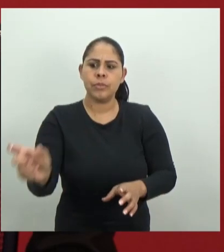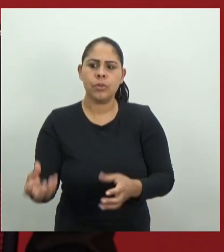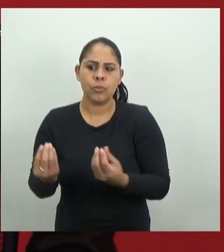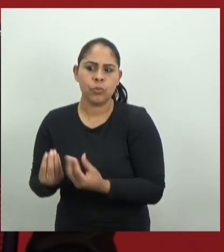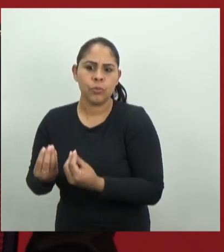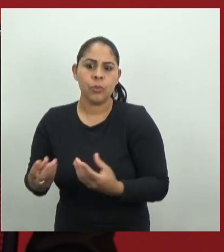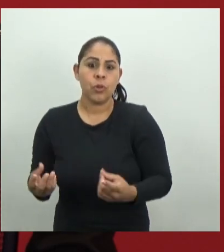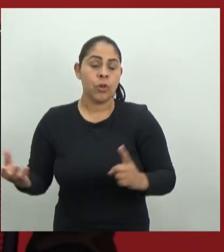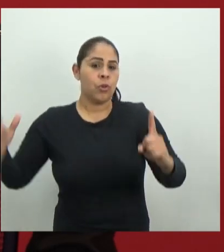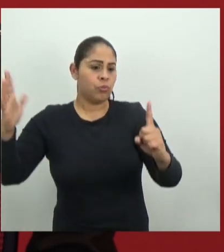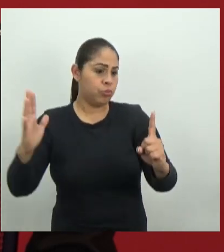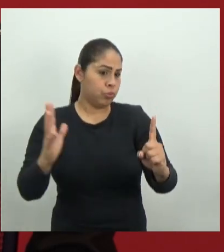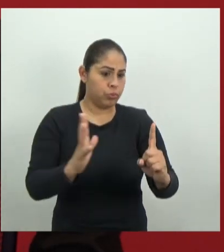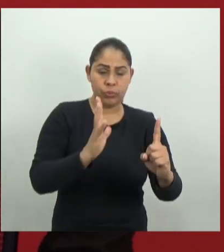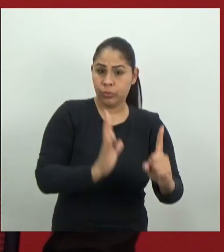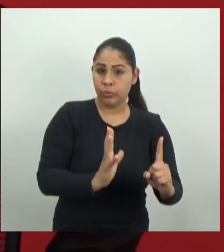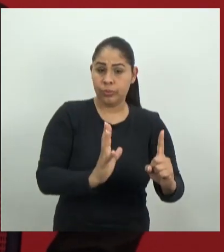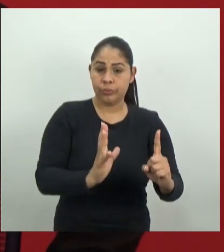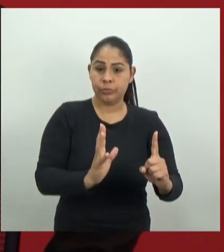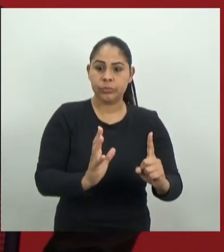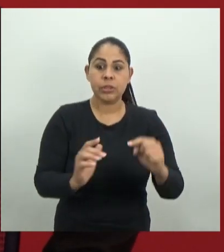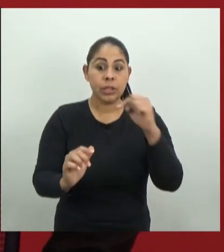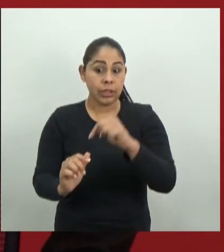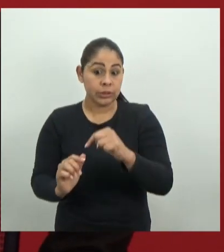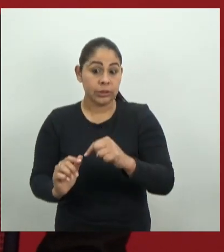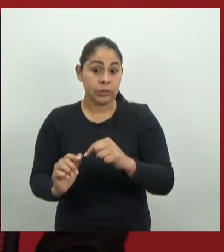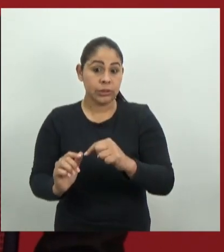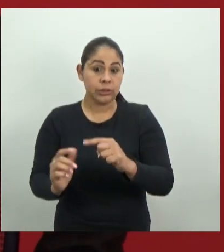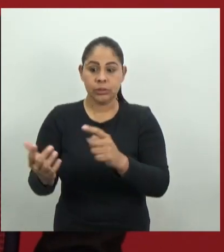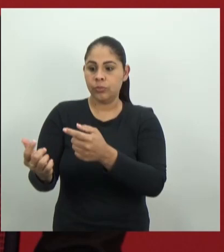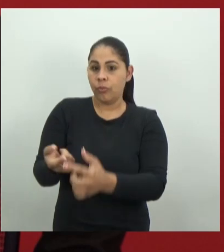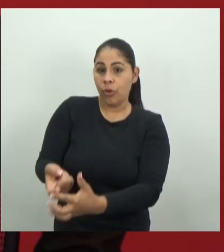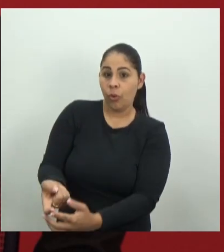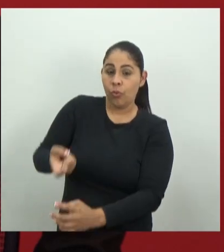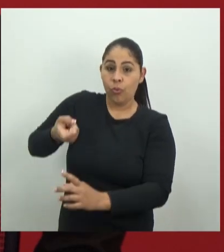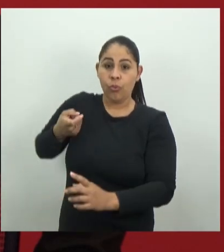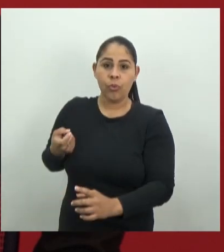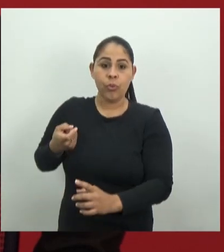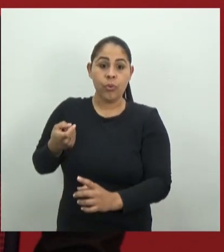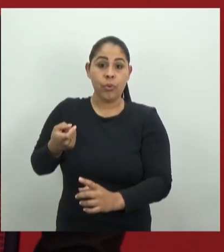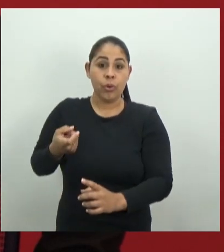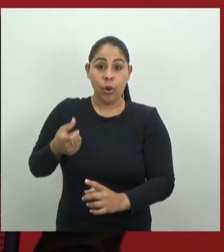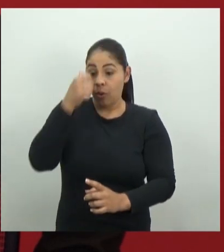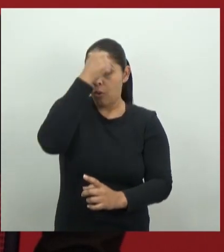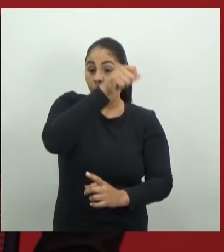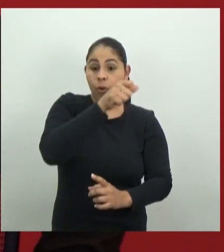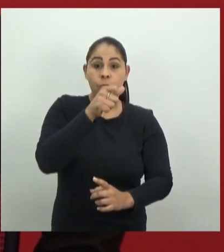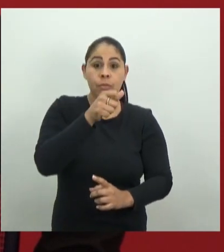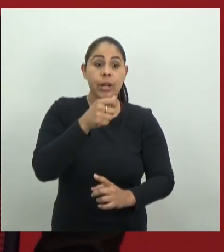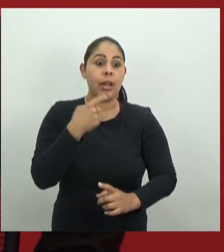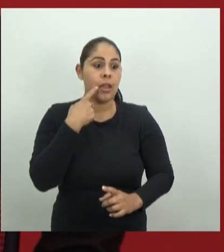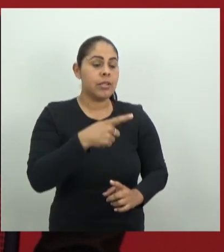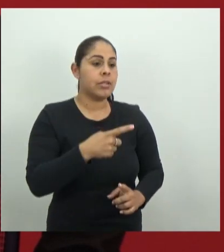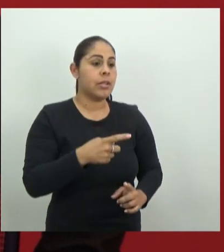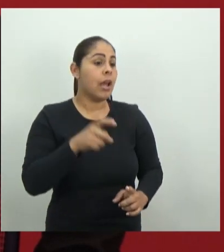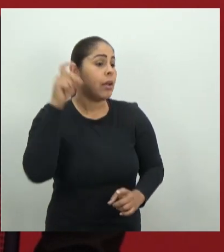encuentro. Y aquí, un hombre de la multitud clamando, diciendo: Maestro, te ruego